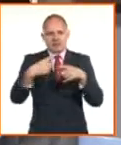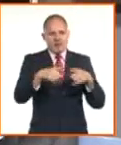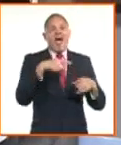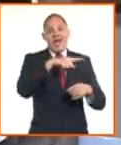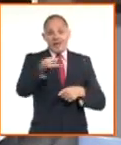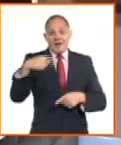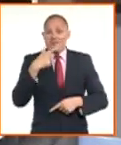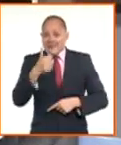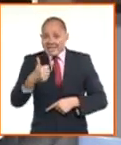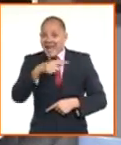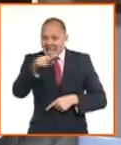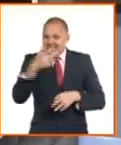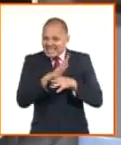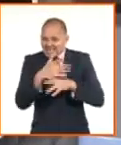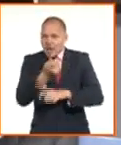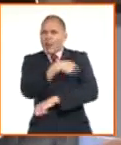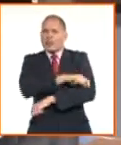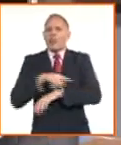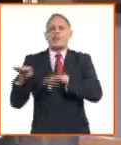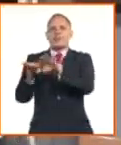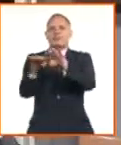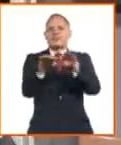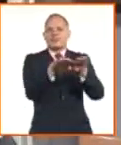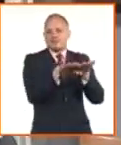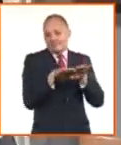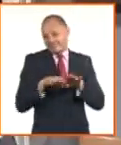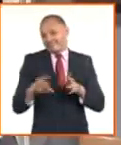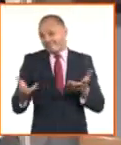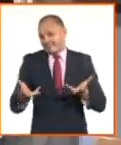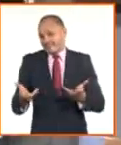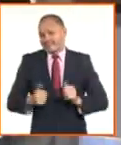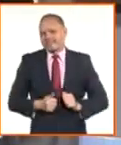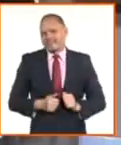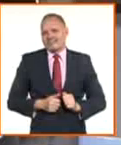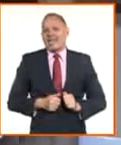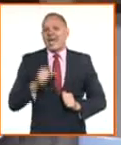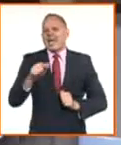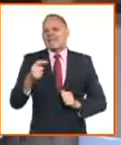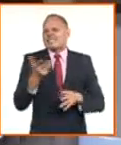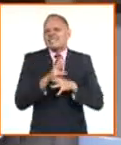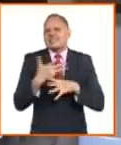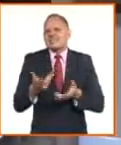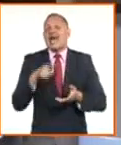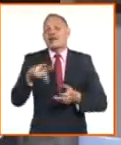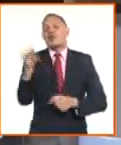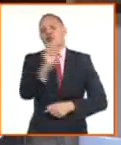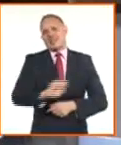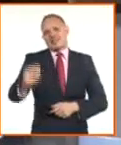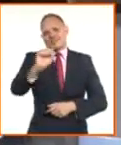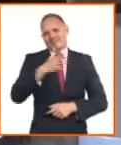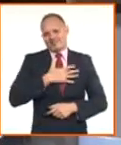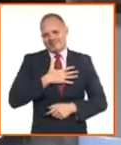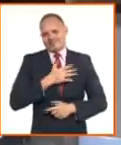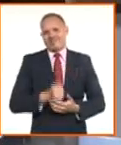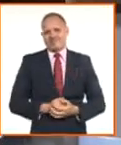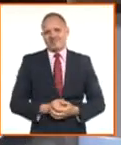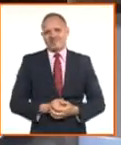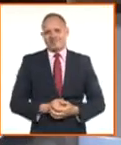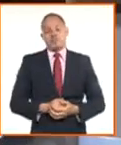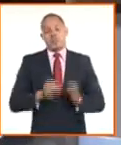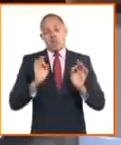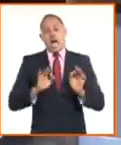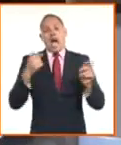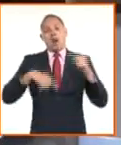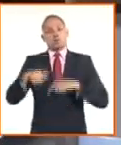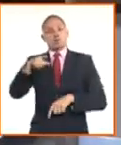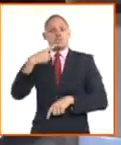sentido y que nos permita realmente darle ese sentido al socialismo. Entonces, esta es una medida que si tú la ves aislada, dices, bueno,